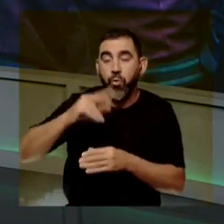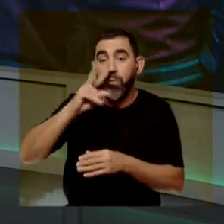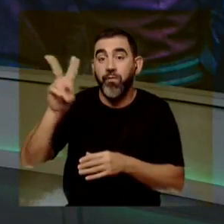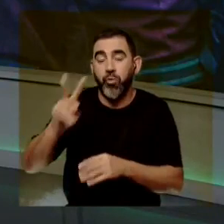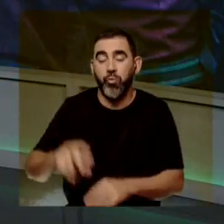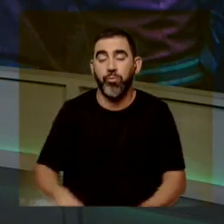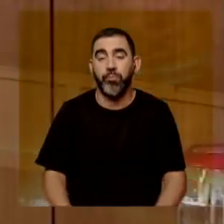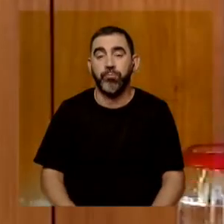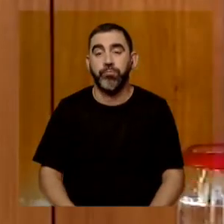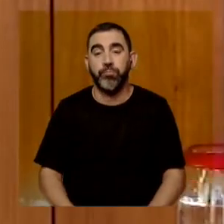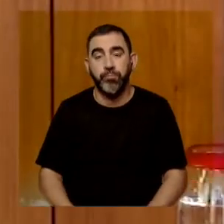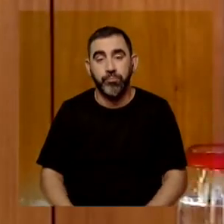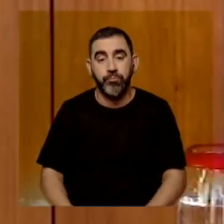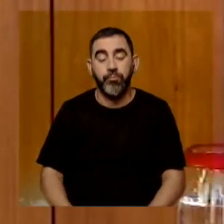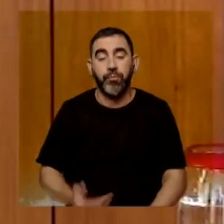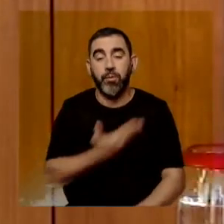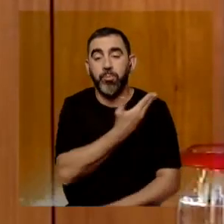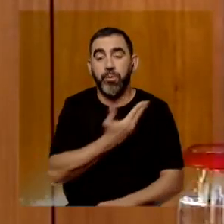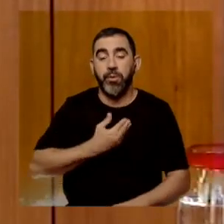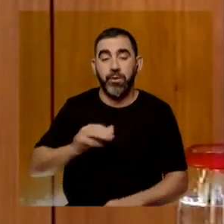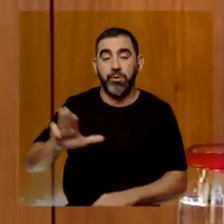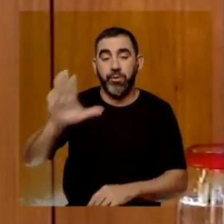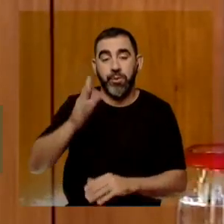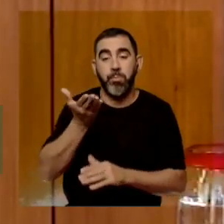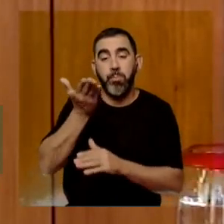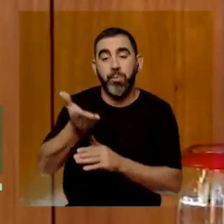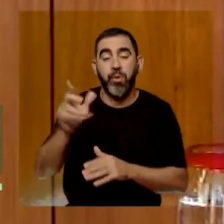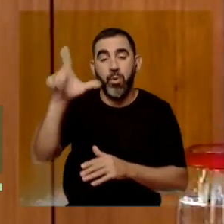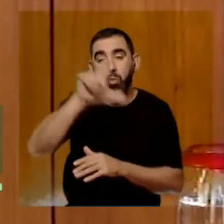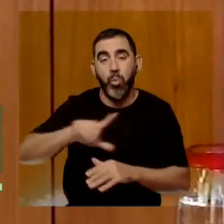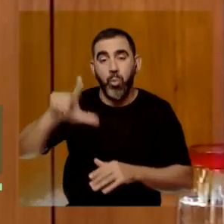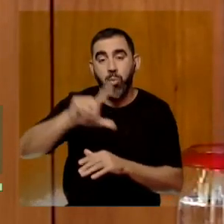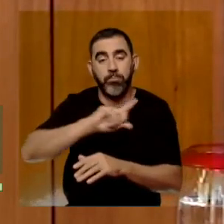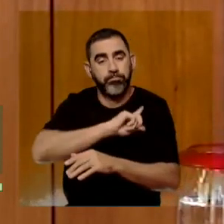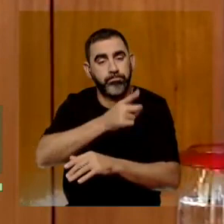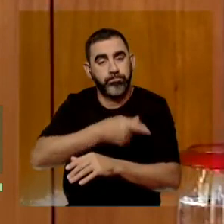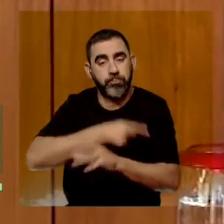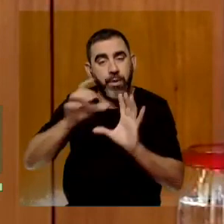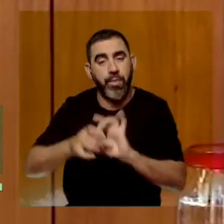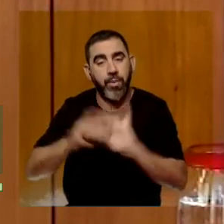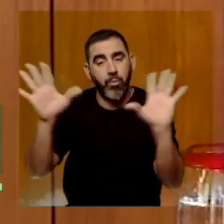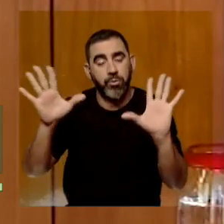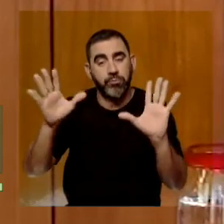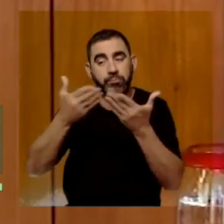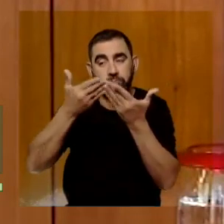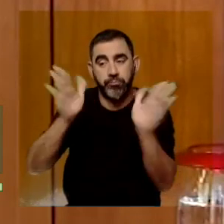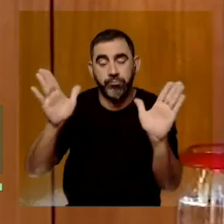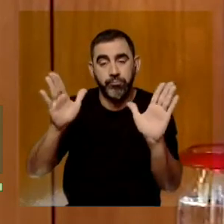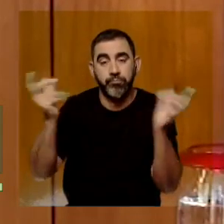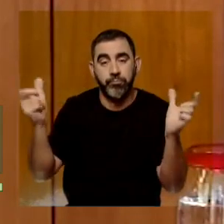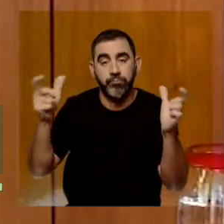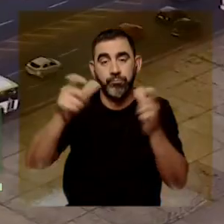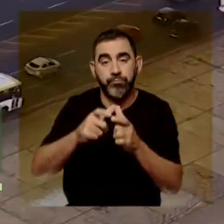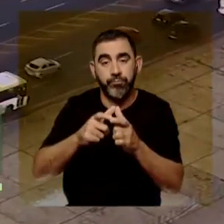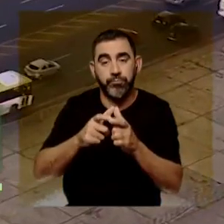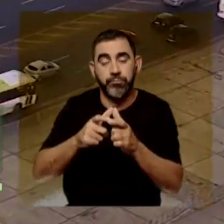2022. El presidente Lula da Silva pidió este lunes consolidar la democracia durante la apertura de una reunión con